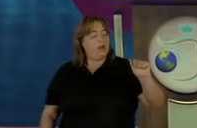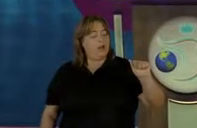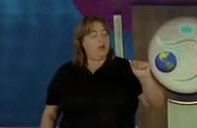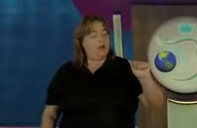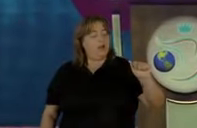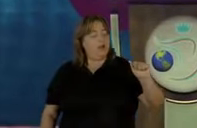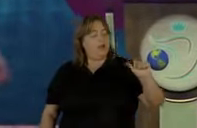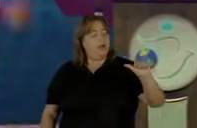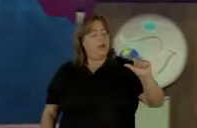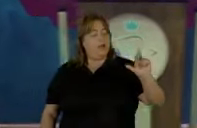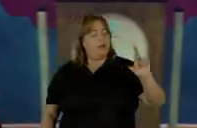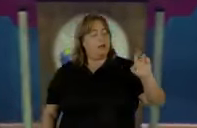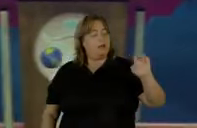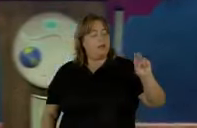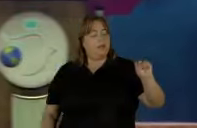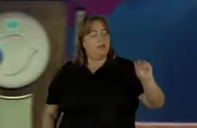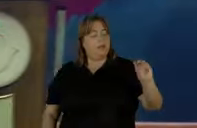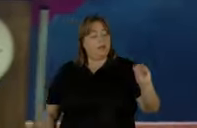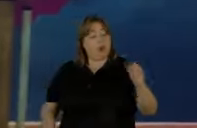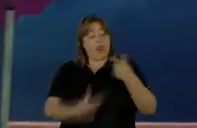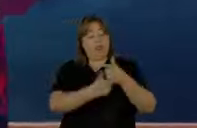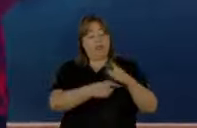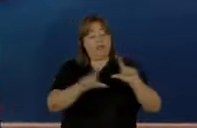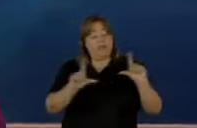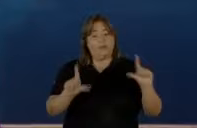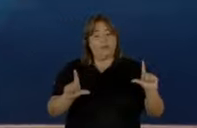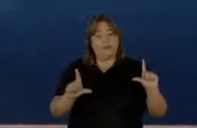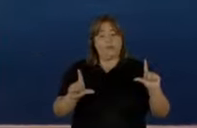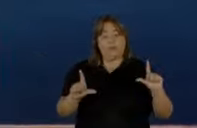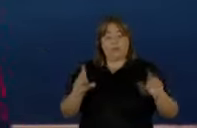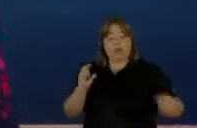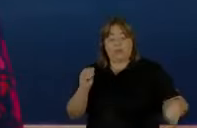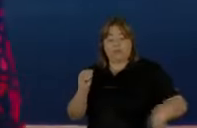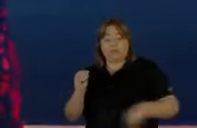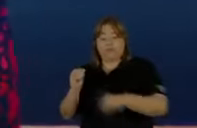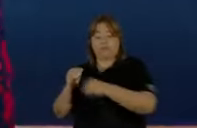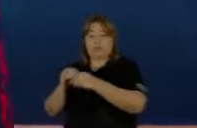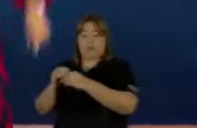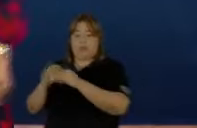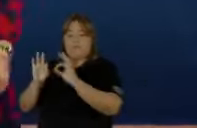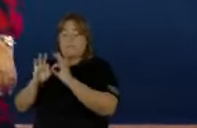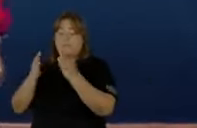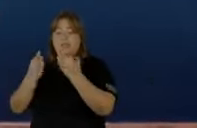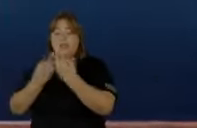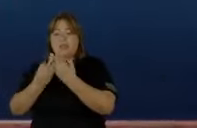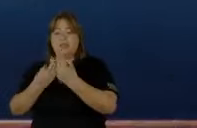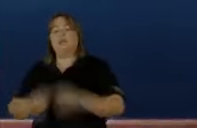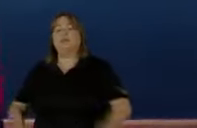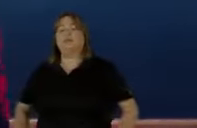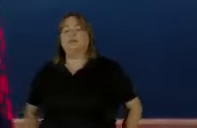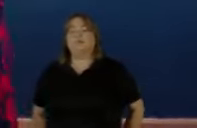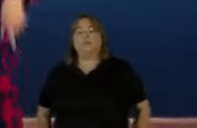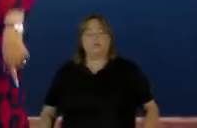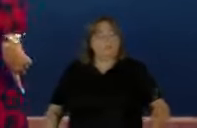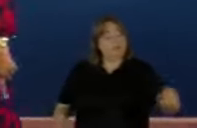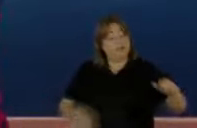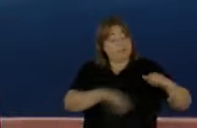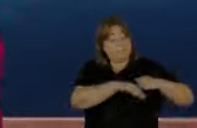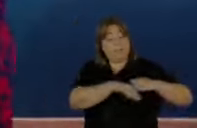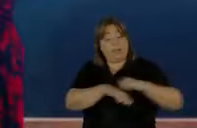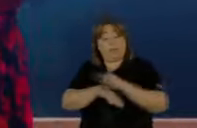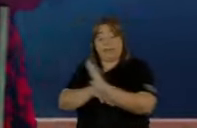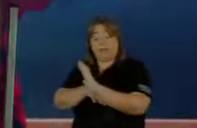llegó Jesús, ¿qué hizo? Lo libertó. ¿Y a dónde lo restituyó? A la familia. ¿A dónde lo envió? Vete a predicar a los